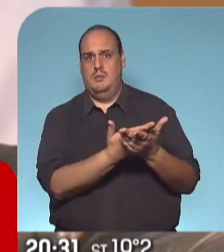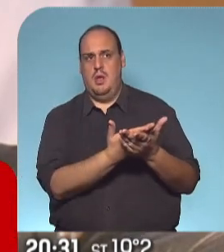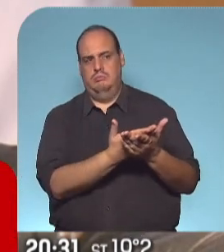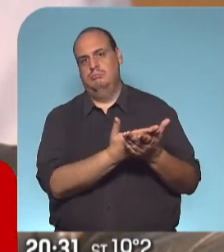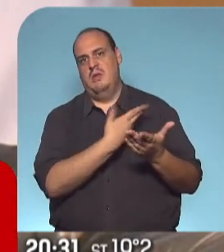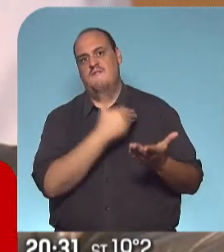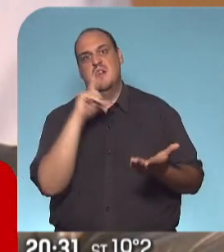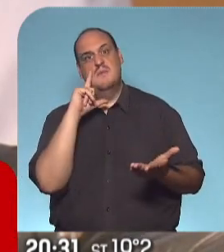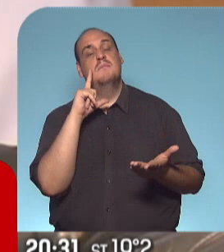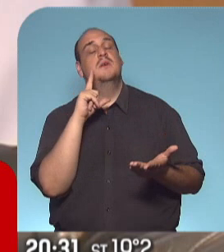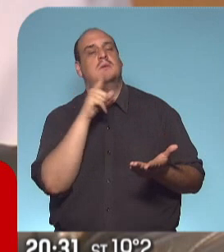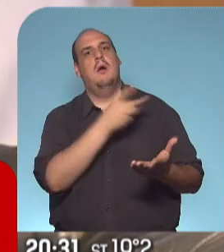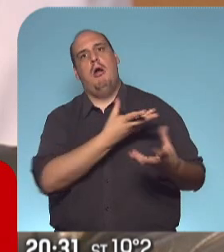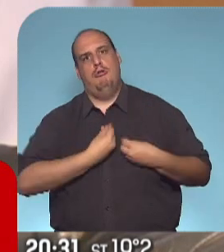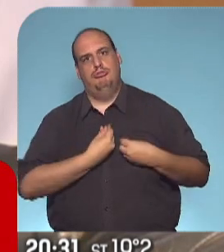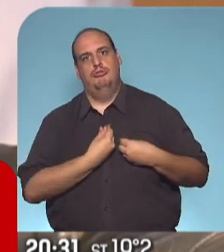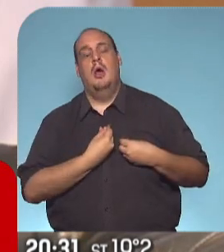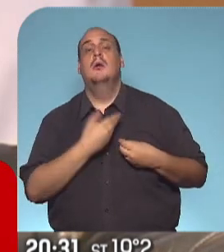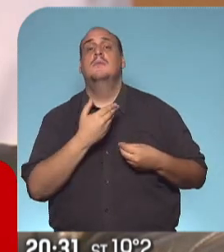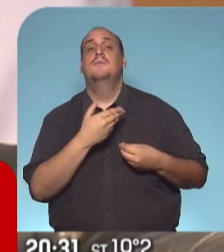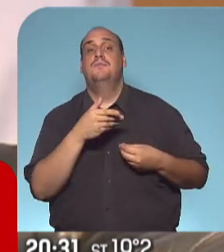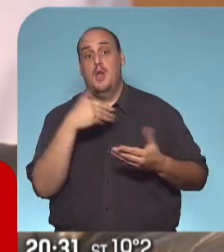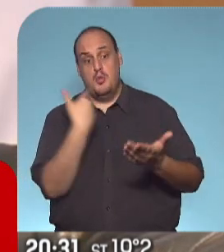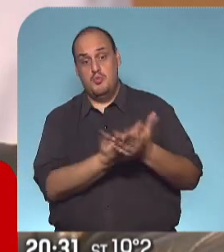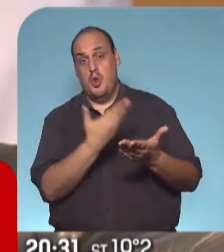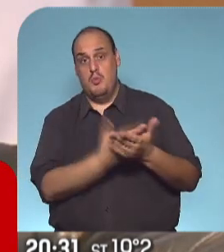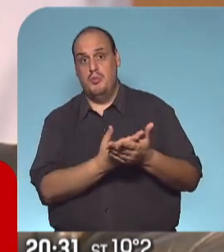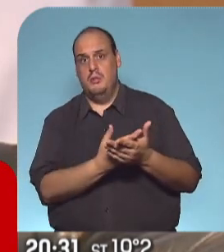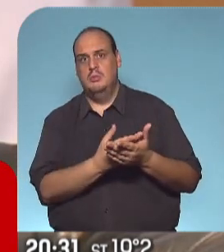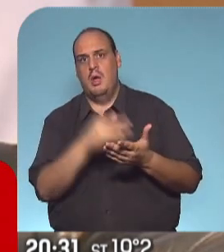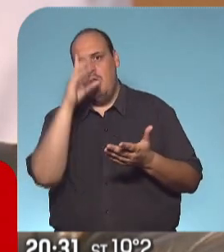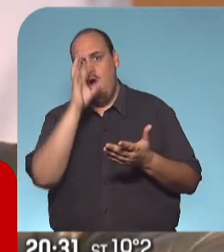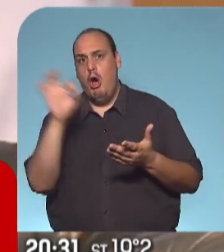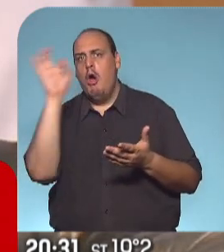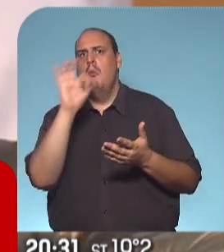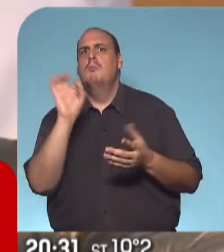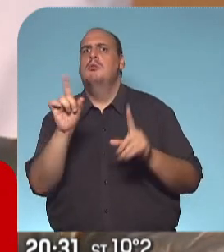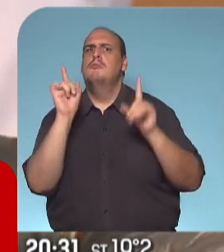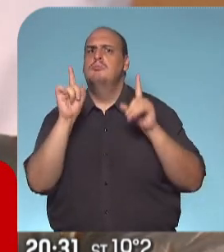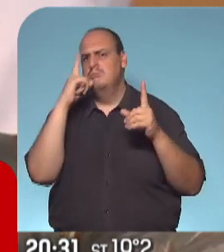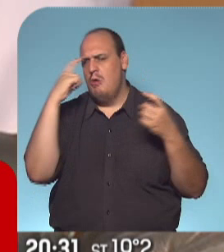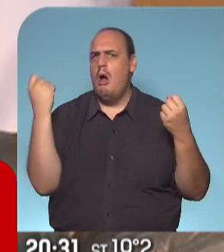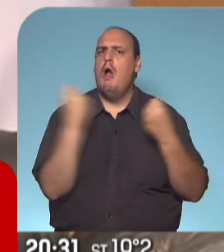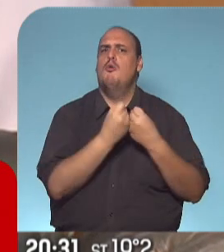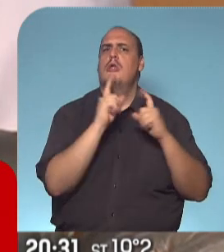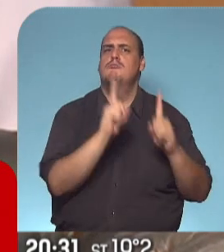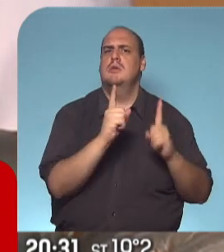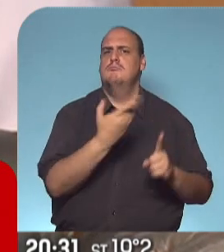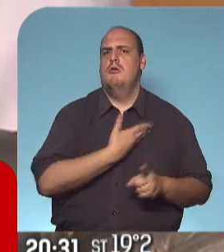Es una propuesta que está alineada con lo que el staff del Fondo Monetario Internacional, el personal